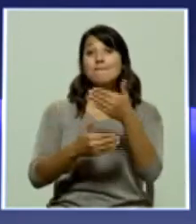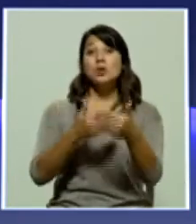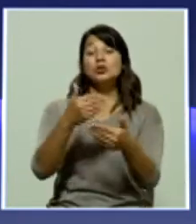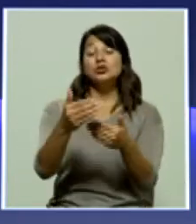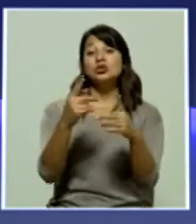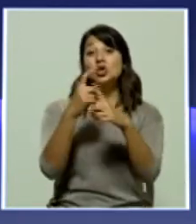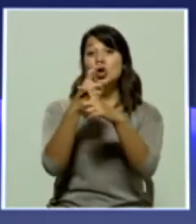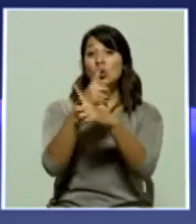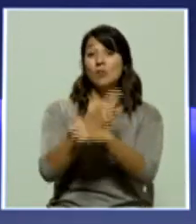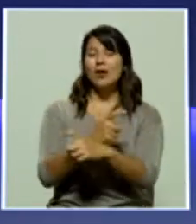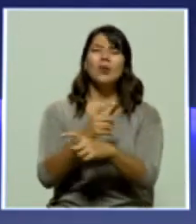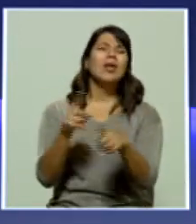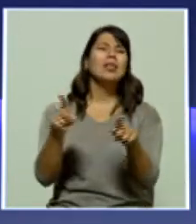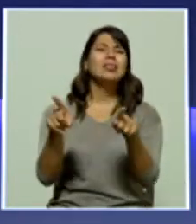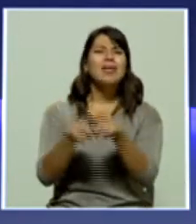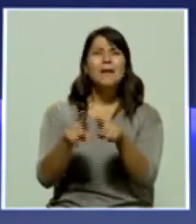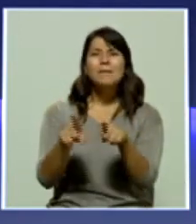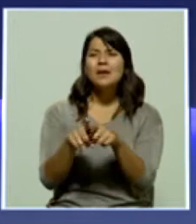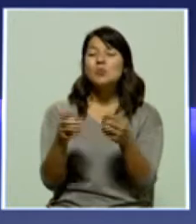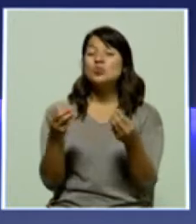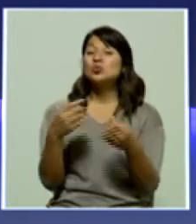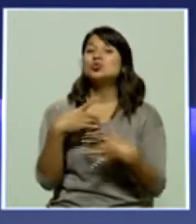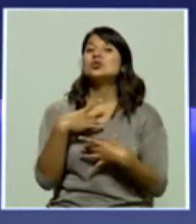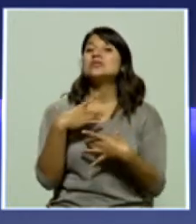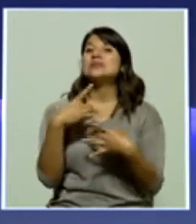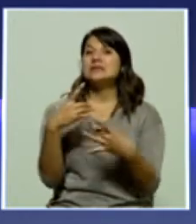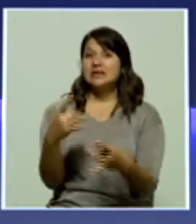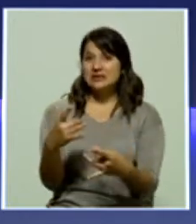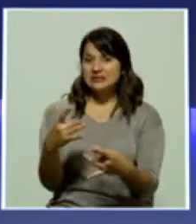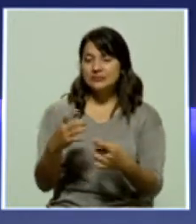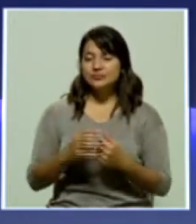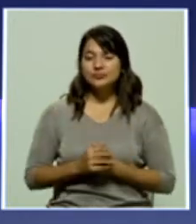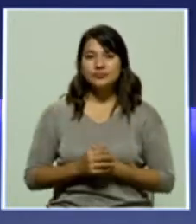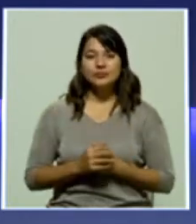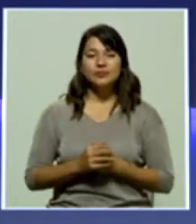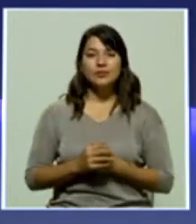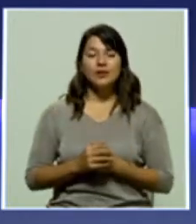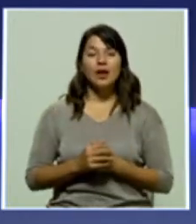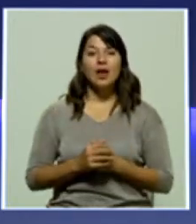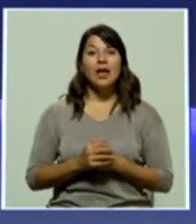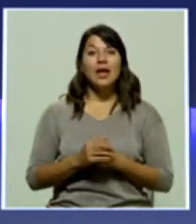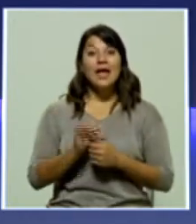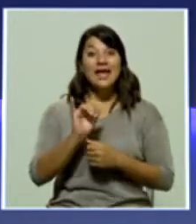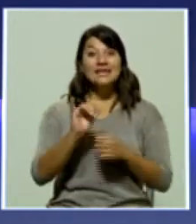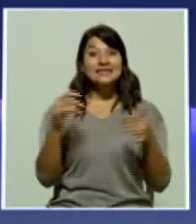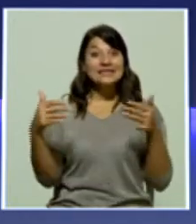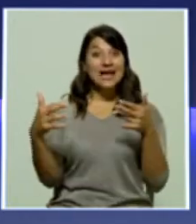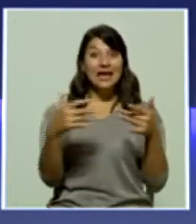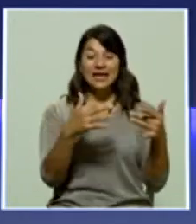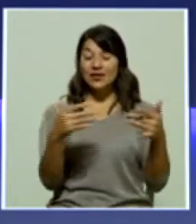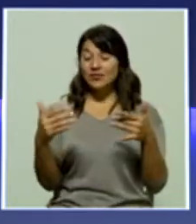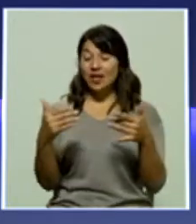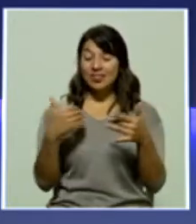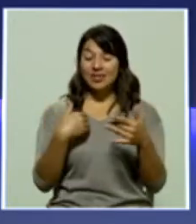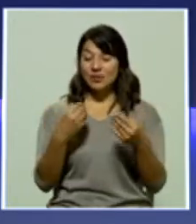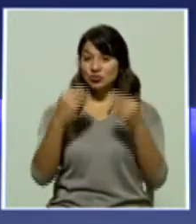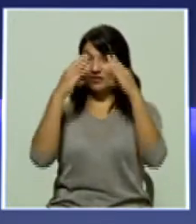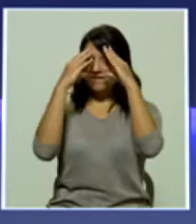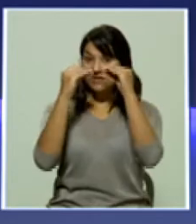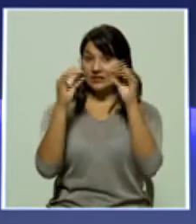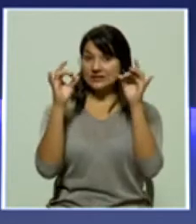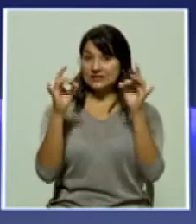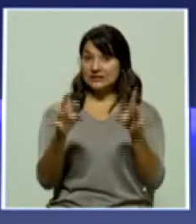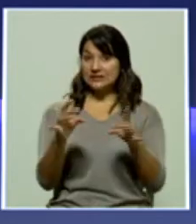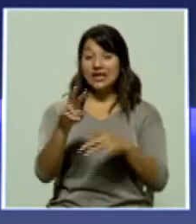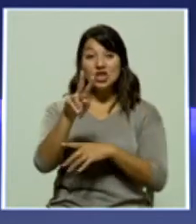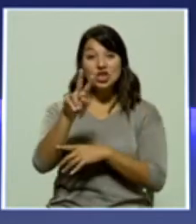lleno de contradicciones e intereses cruzados. Los datos de esta guerra son tremendos.